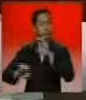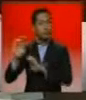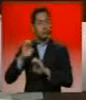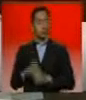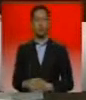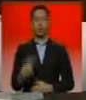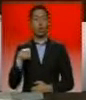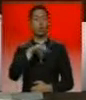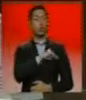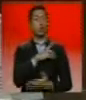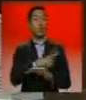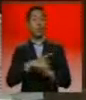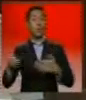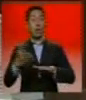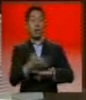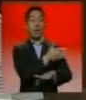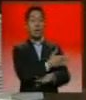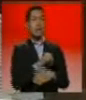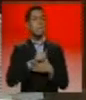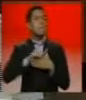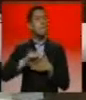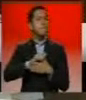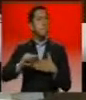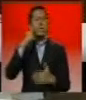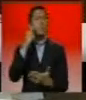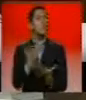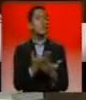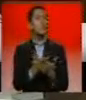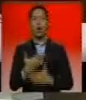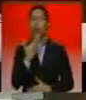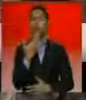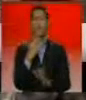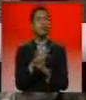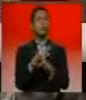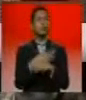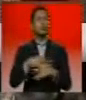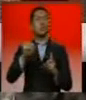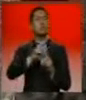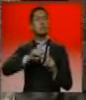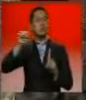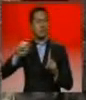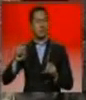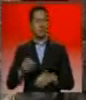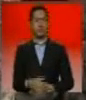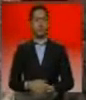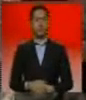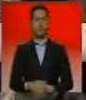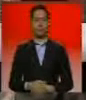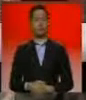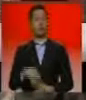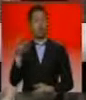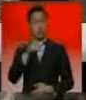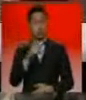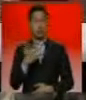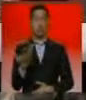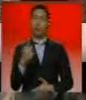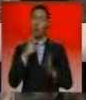la semana pasada con el fin de probar cómo funciona este sistema. Reducir el impacto de los